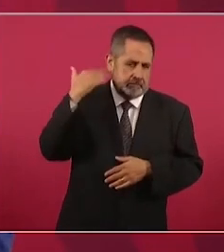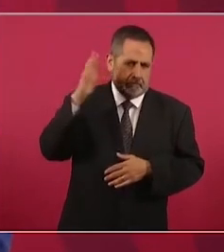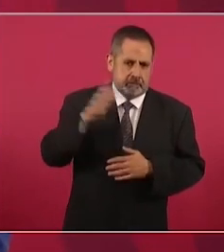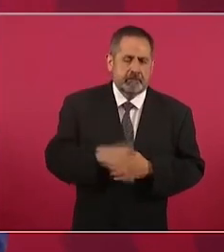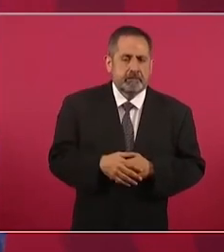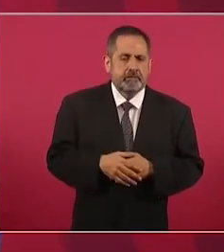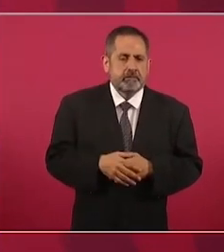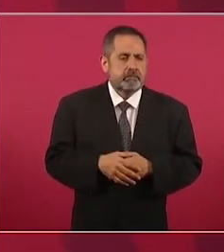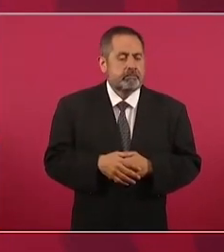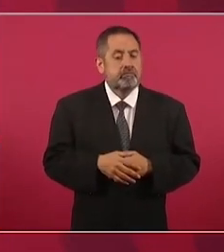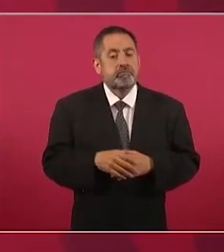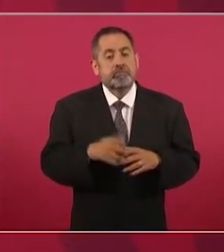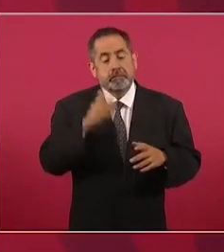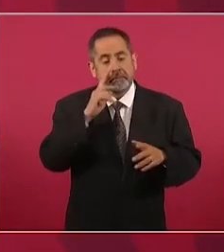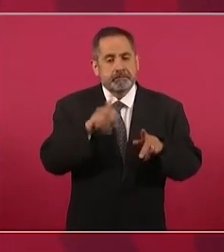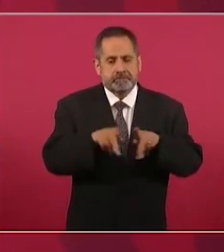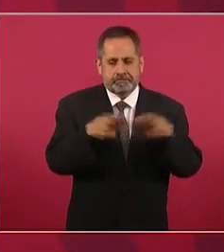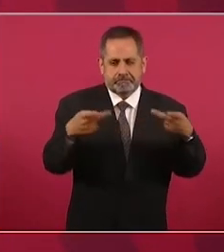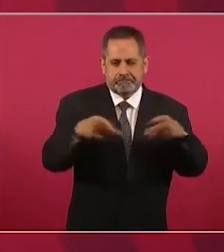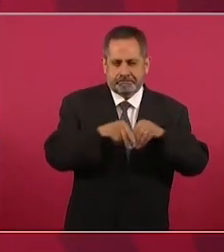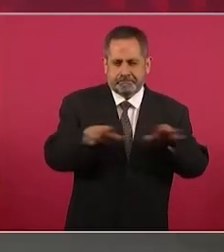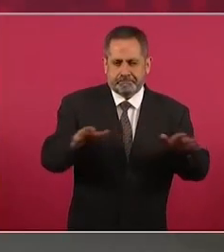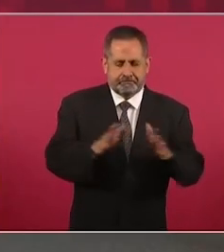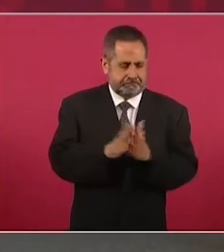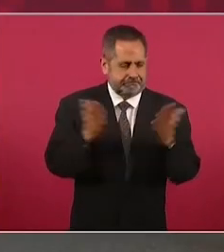En los periódicos